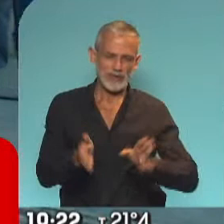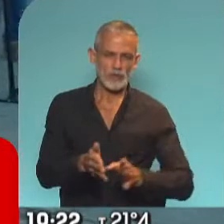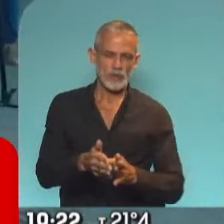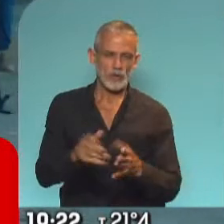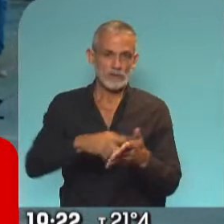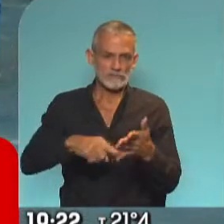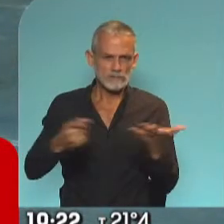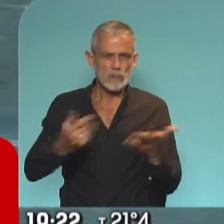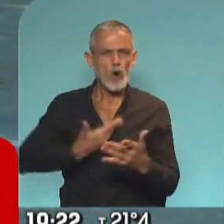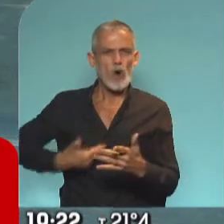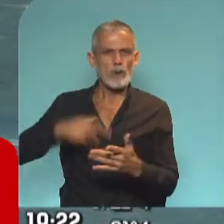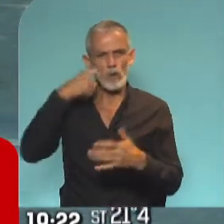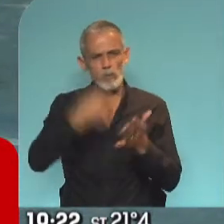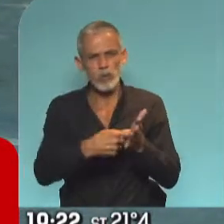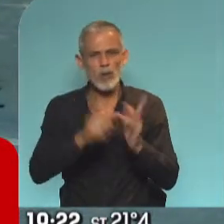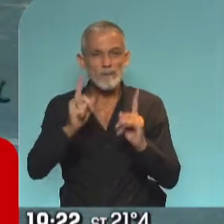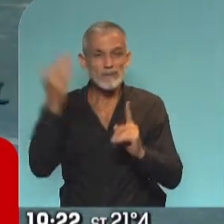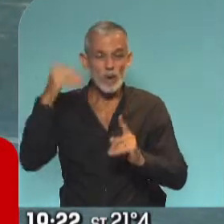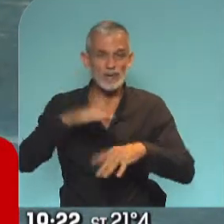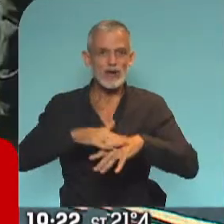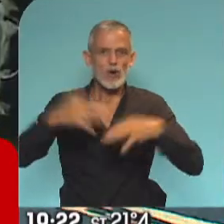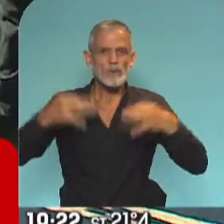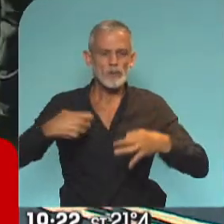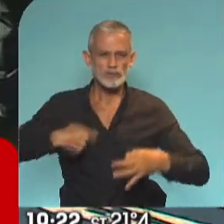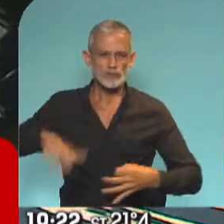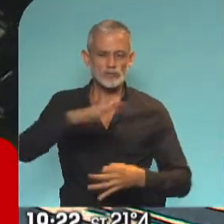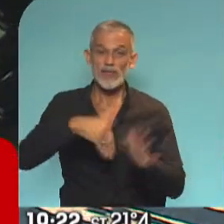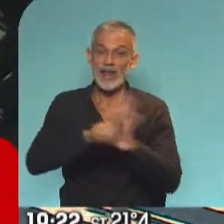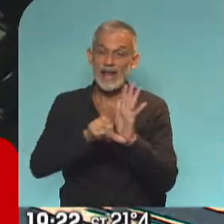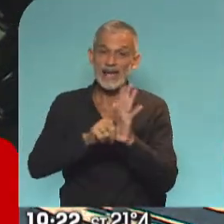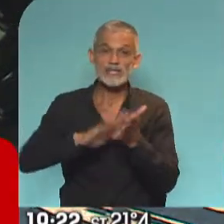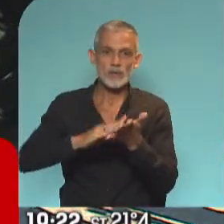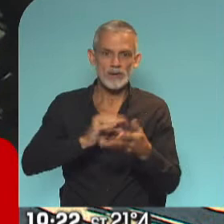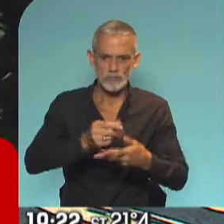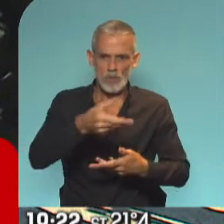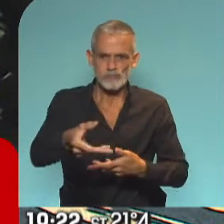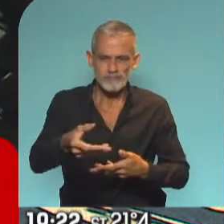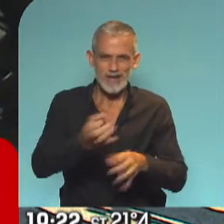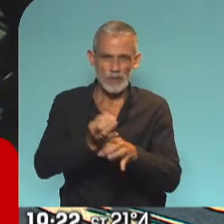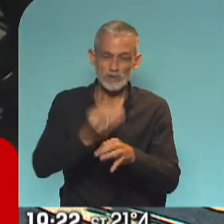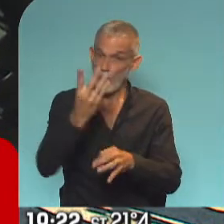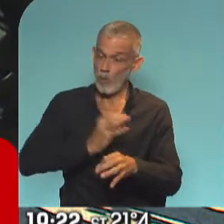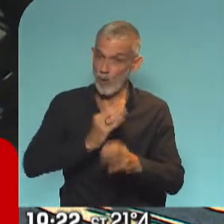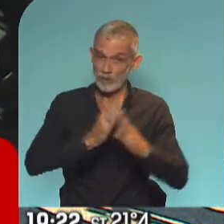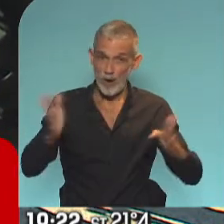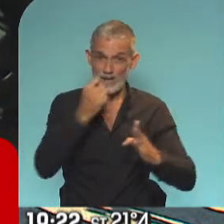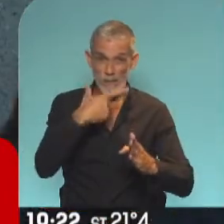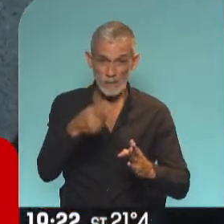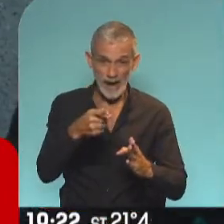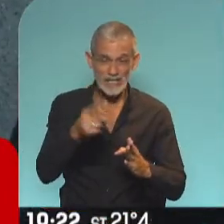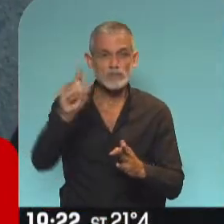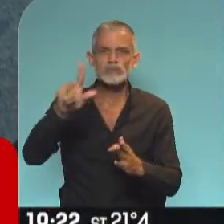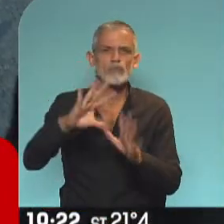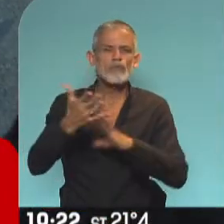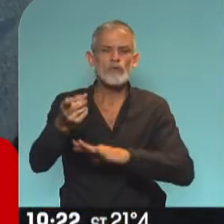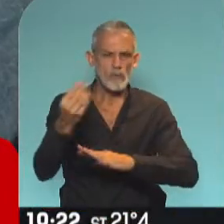gobierno incumplió los compromisos que asumimos como sociedad a partir de la Ley de Financiamiento Educativo, porque sus 4 años de gestión se